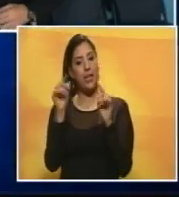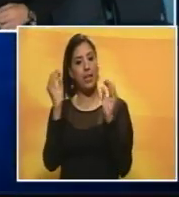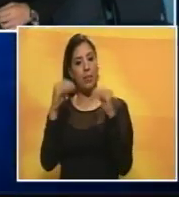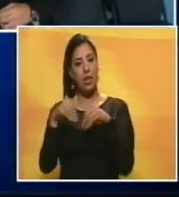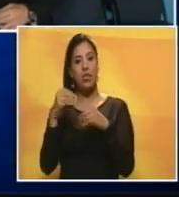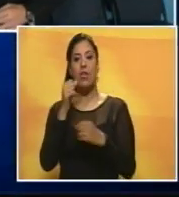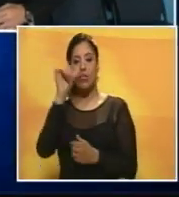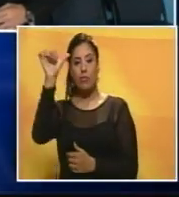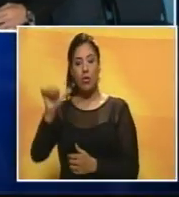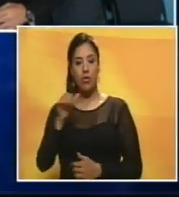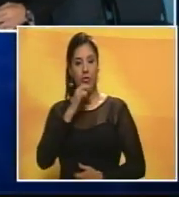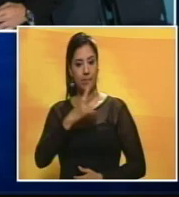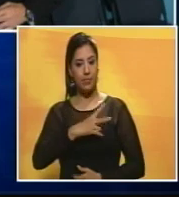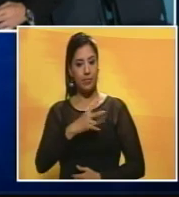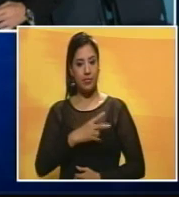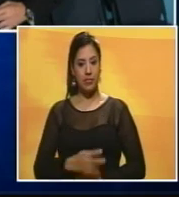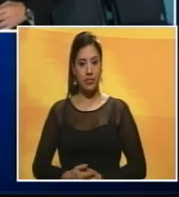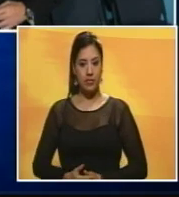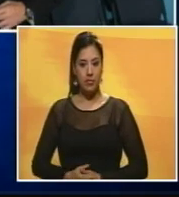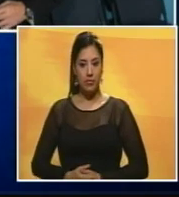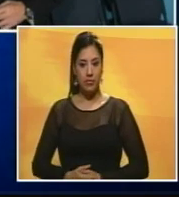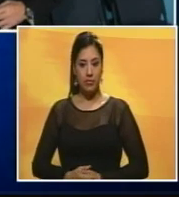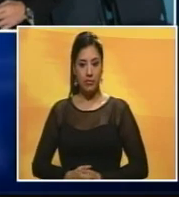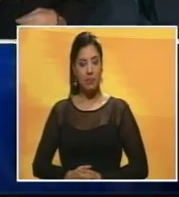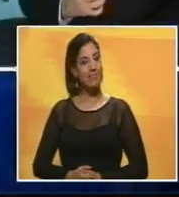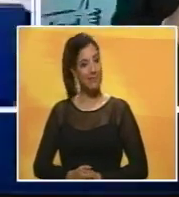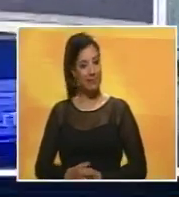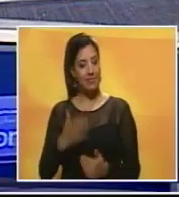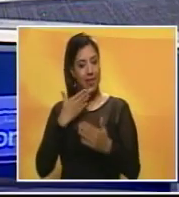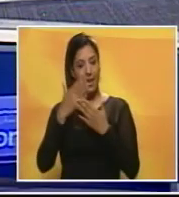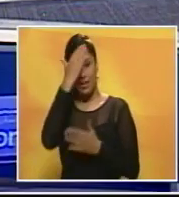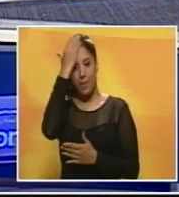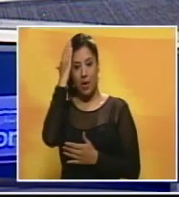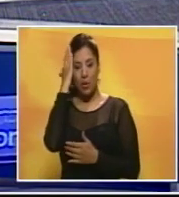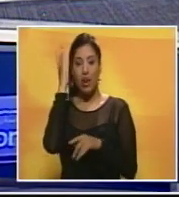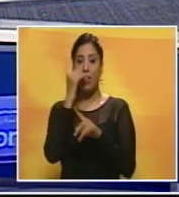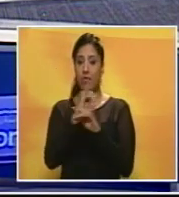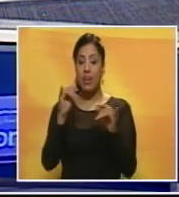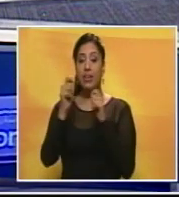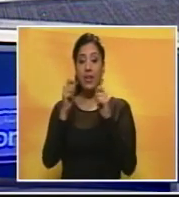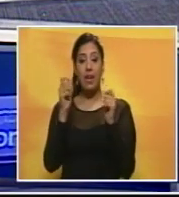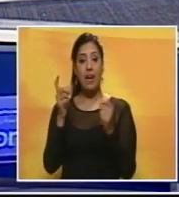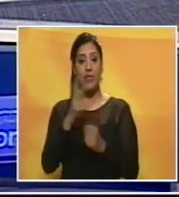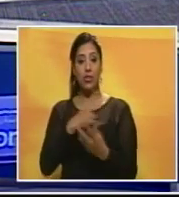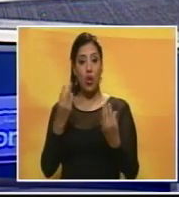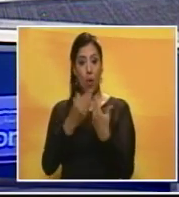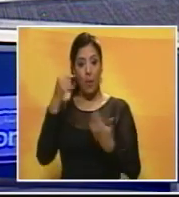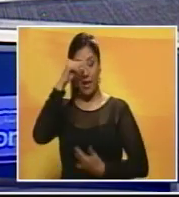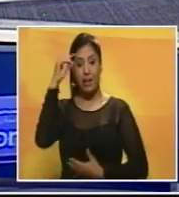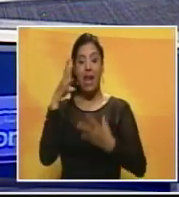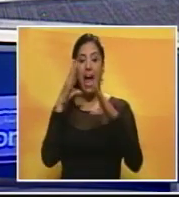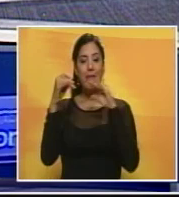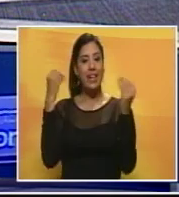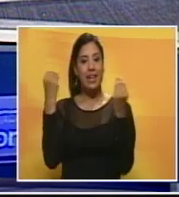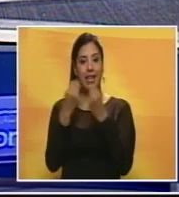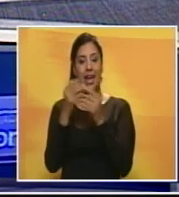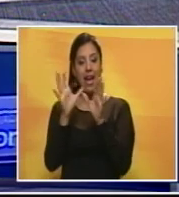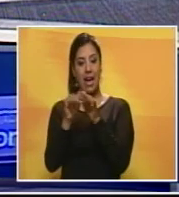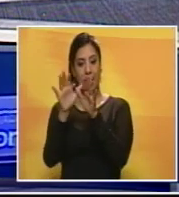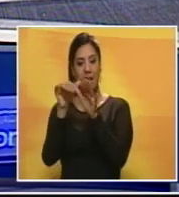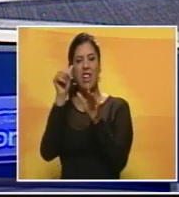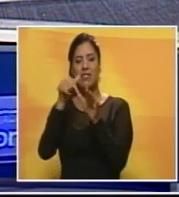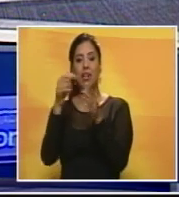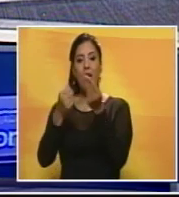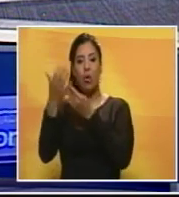más de la emisión meridiana de Noticiero Venevisión. Gracias, Manuel. Al regreso, en entrevista de Venevisión, Endrina estará conversando con Ángel